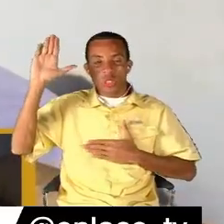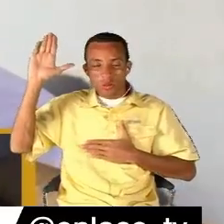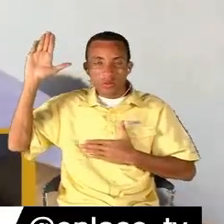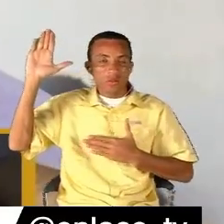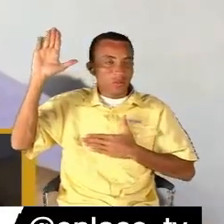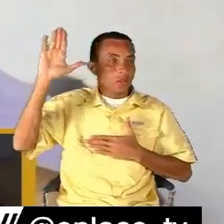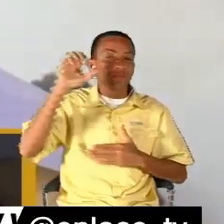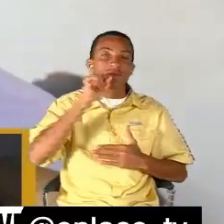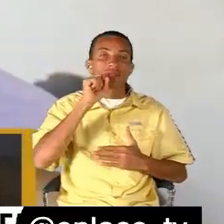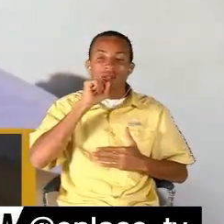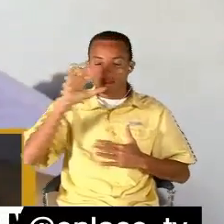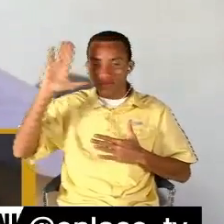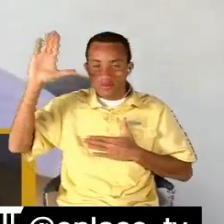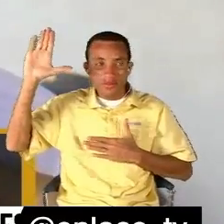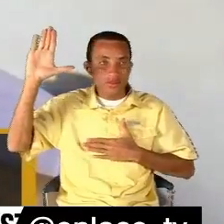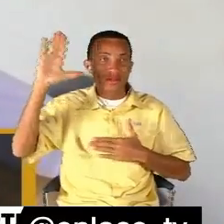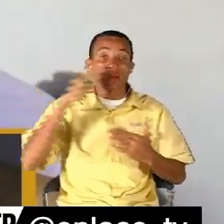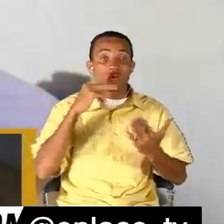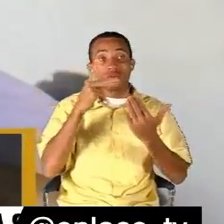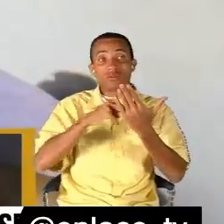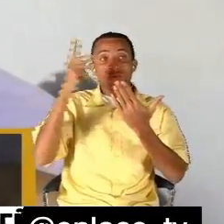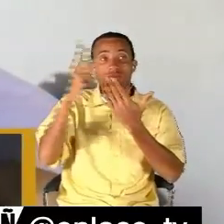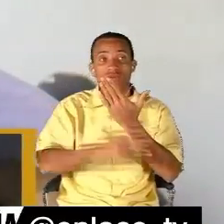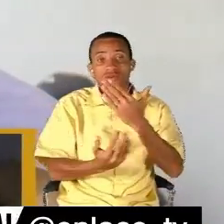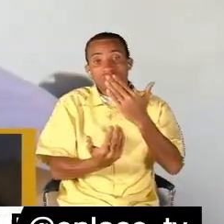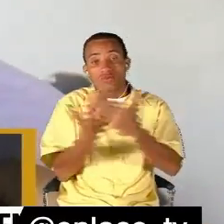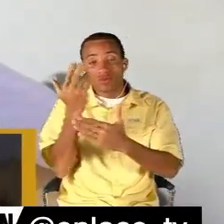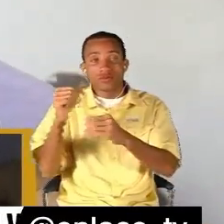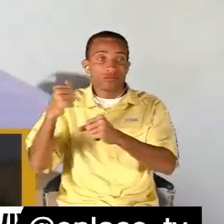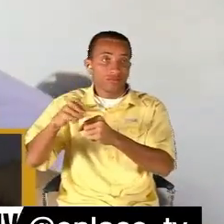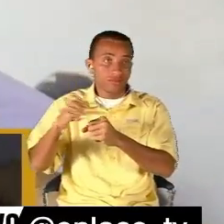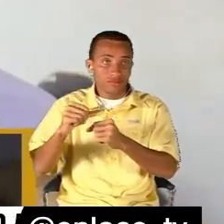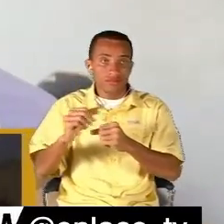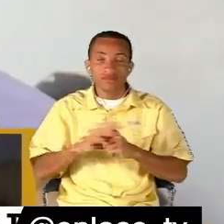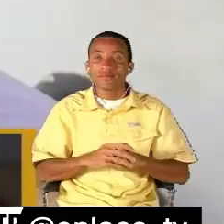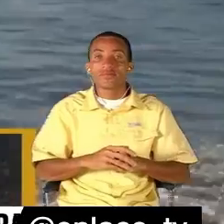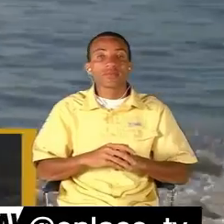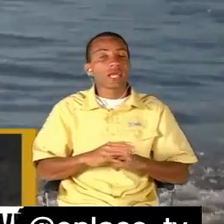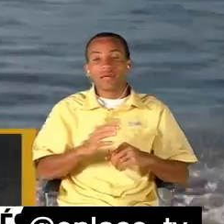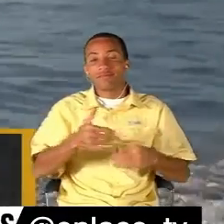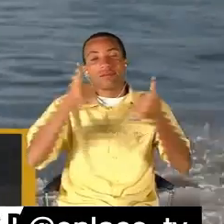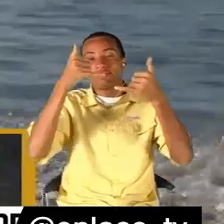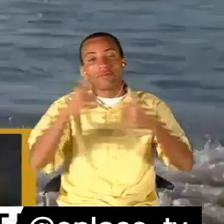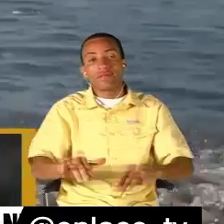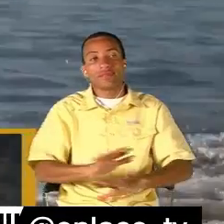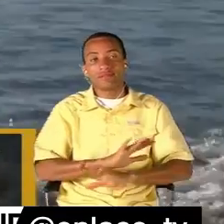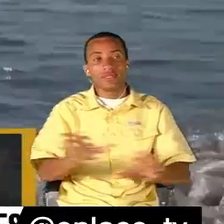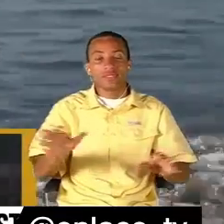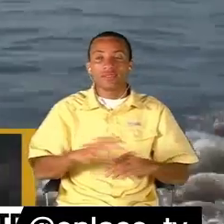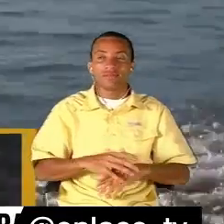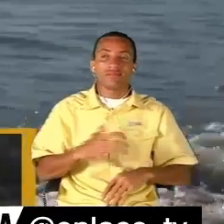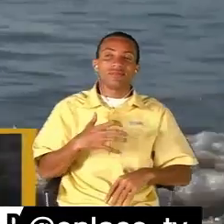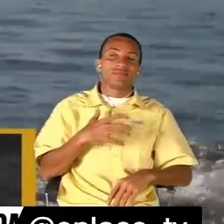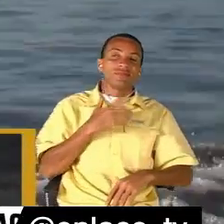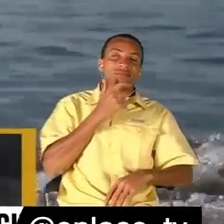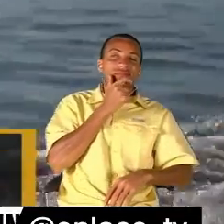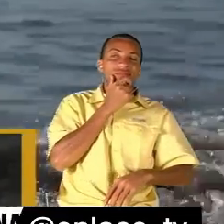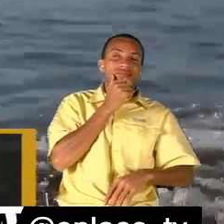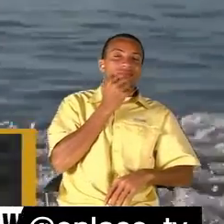Bermeja, como por ejemplo que el proyecto de modernización iba y finalmente no fue, uno termina siendo escéptico.